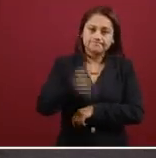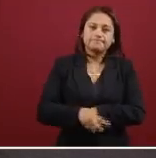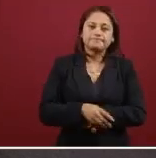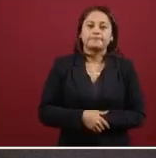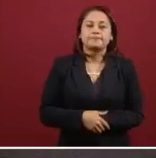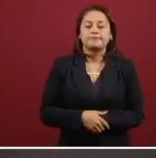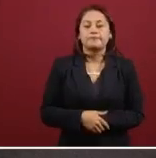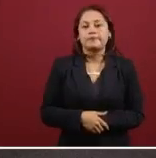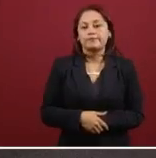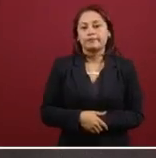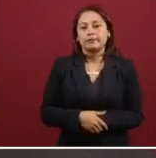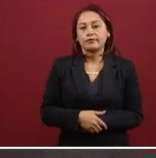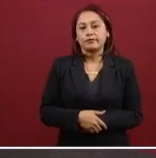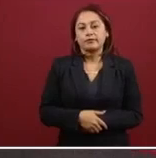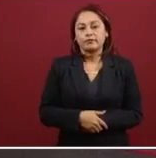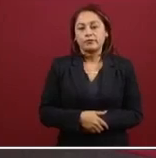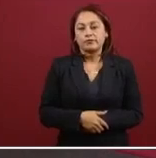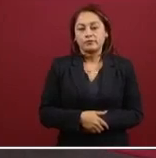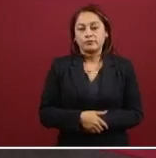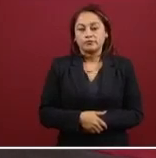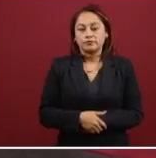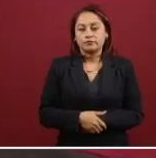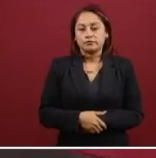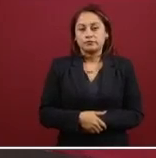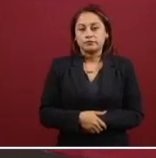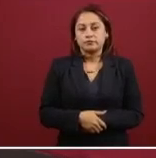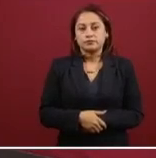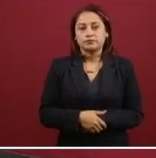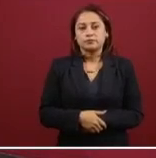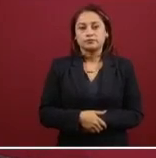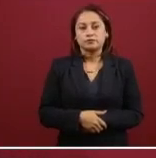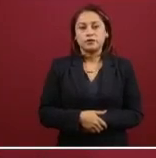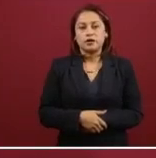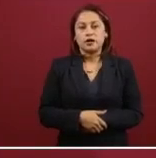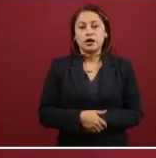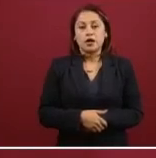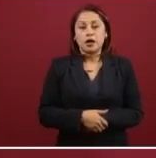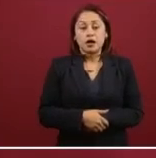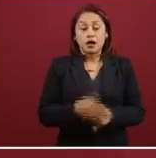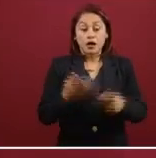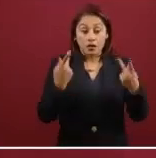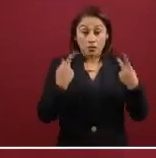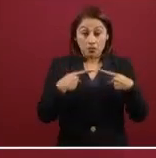no ha habido de parte de ellos